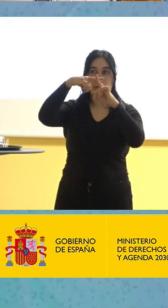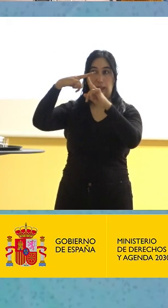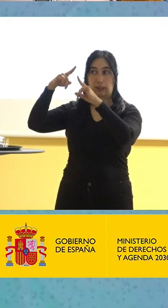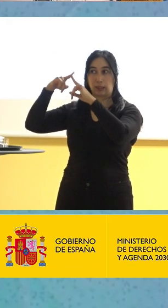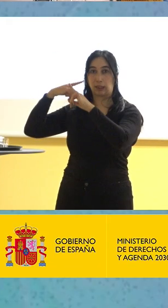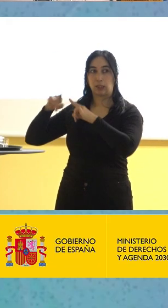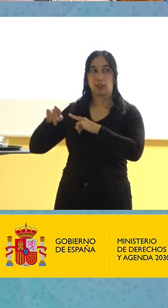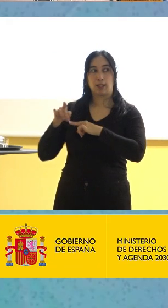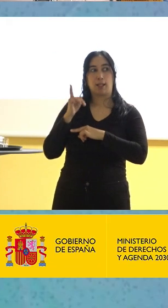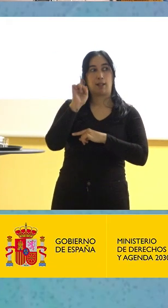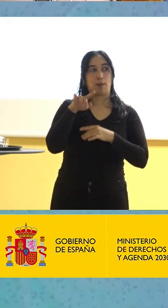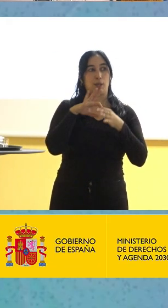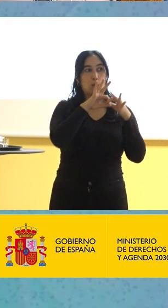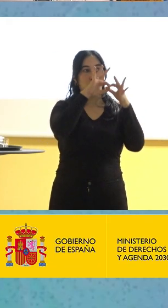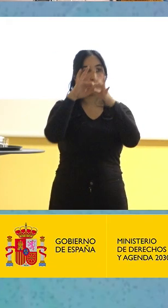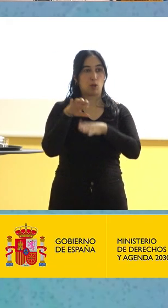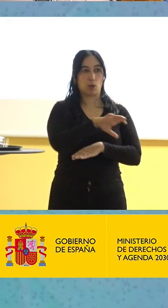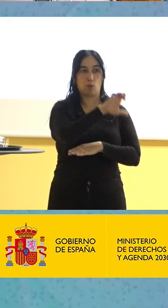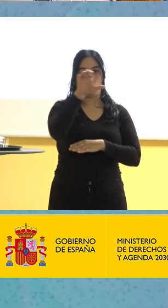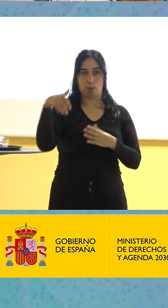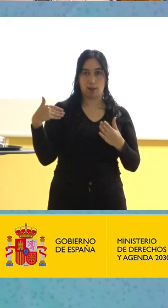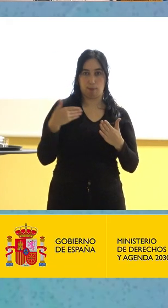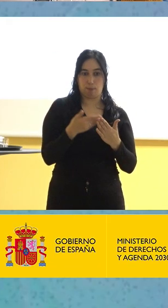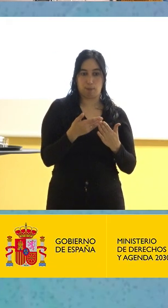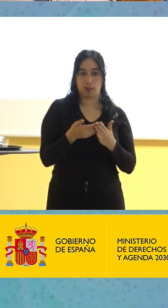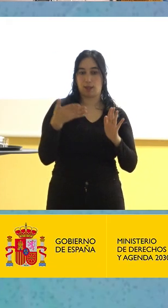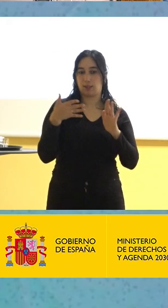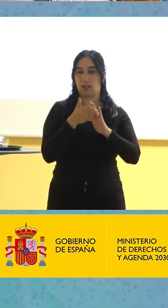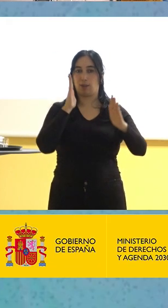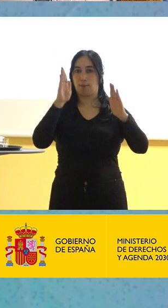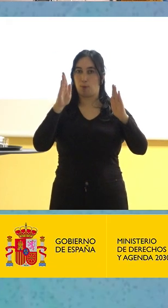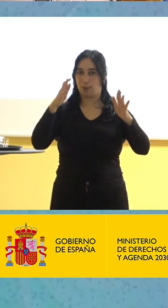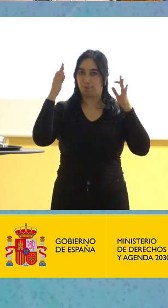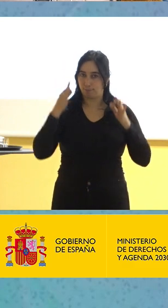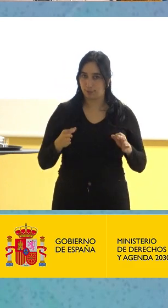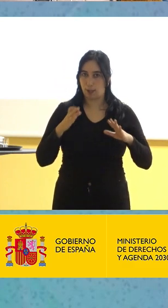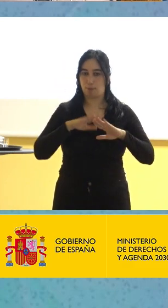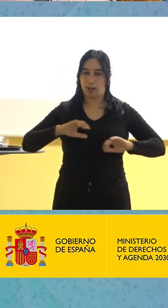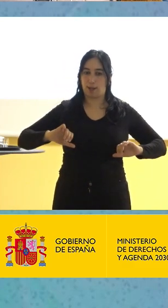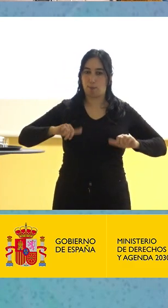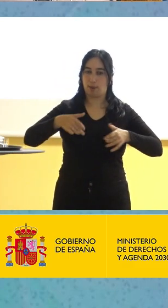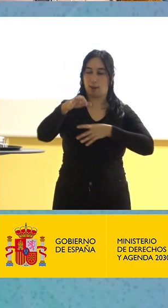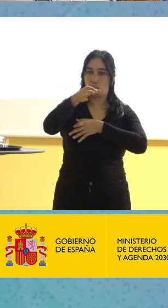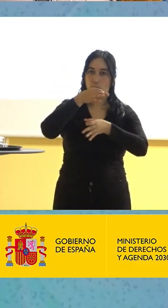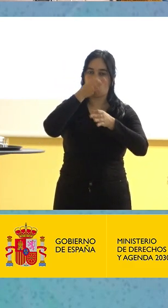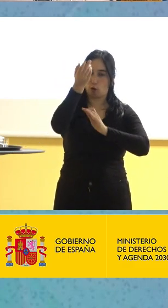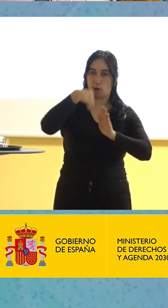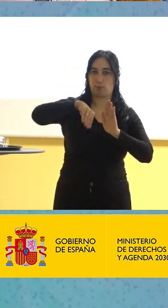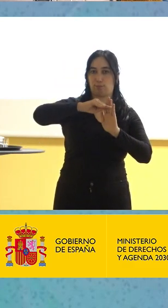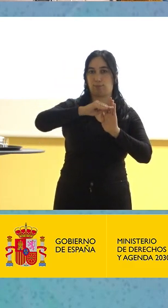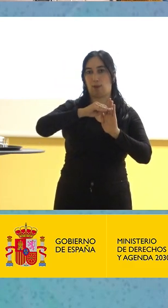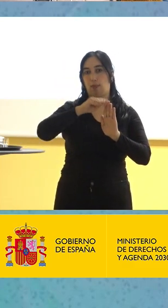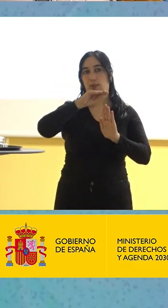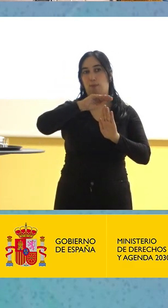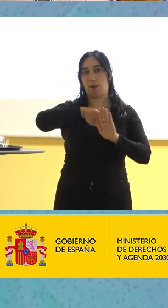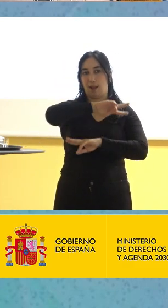también desde la Unión Europea se está solicitando y que sería un buen momento precisamente para incluir estos protocolos en